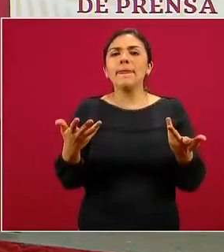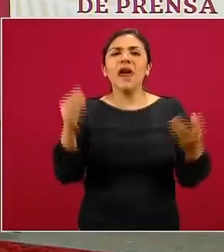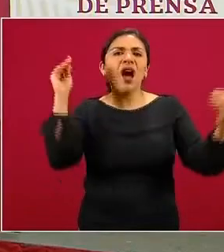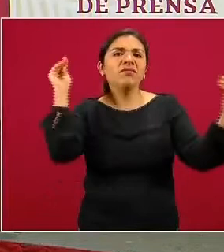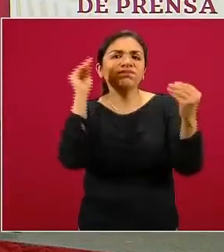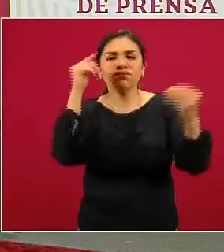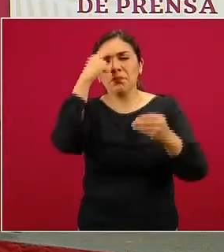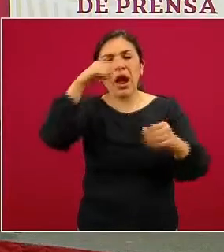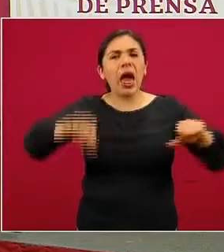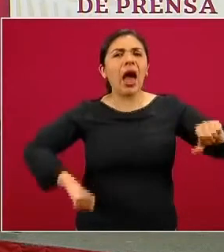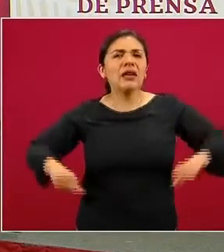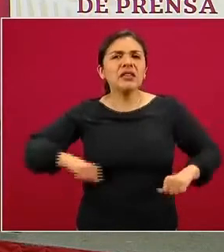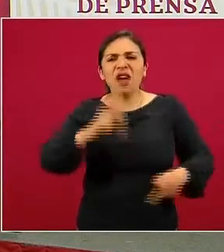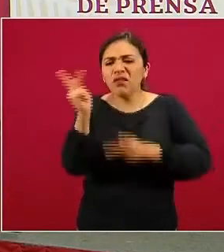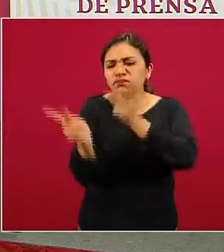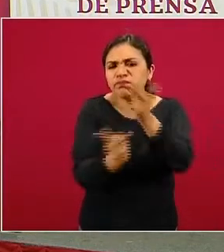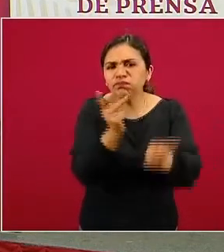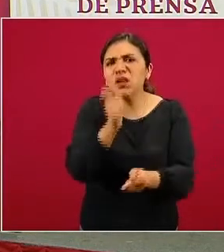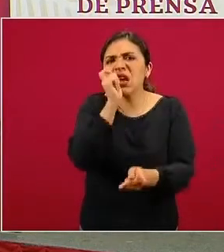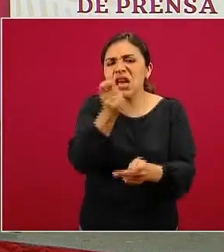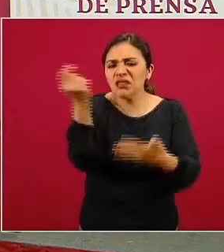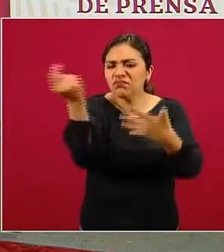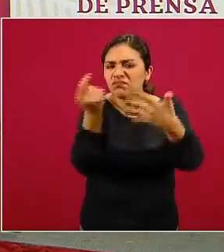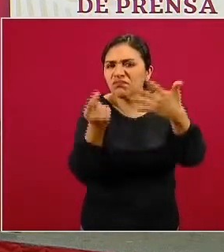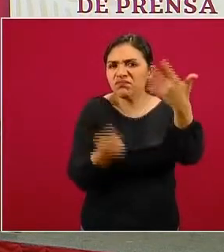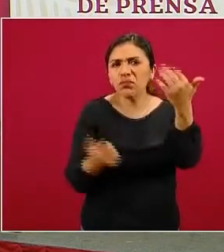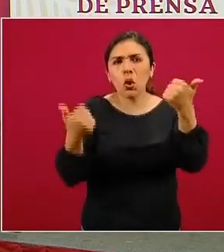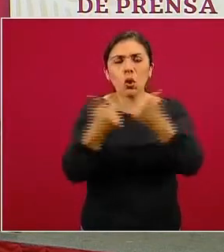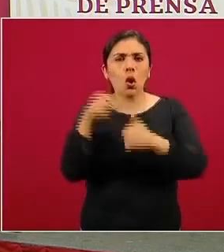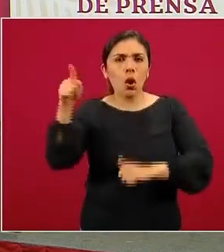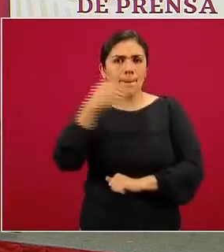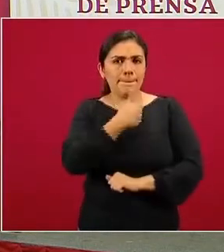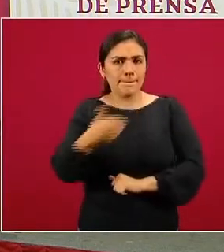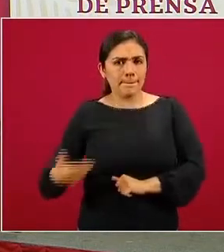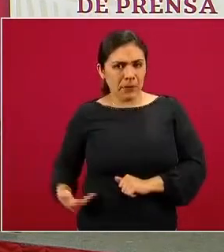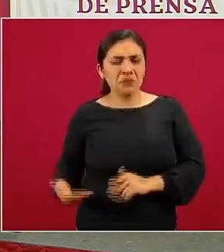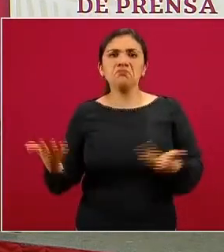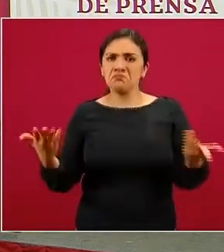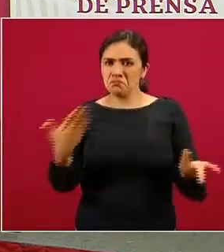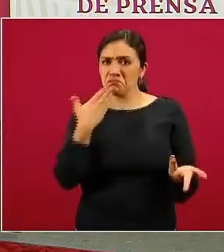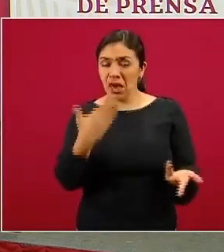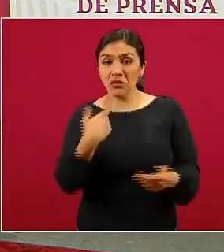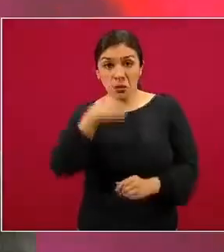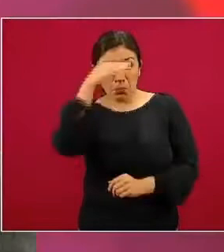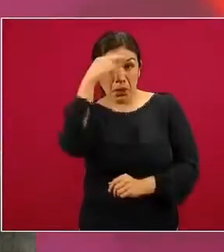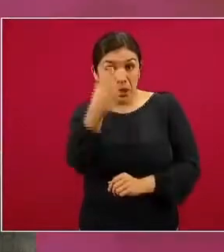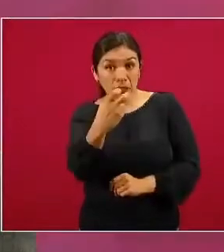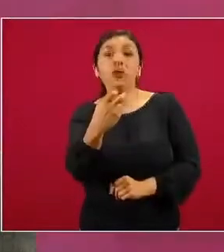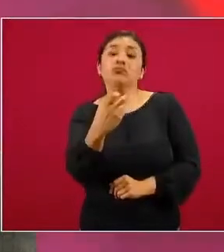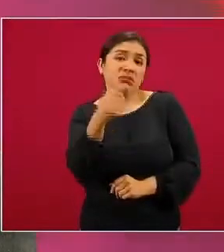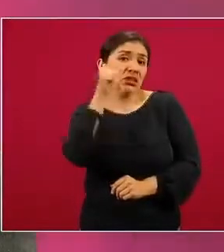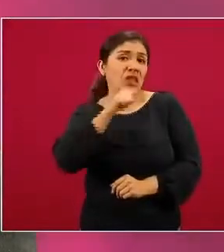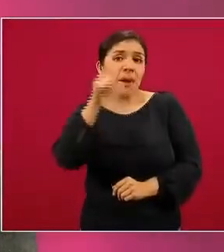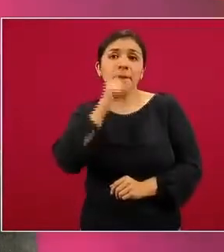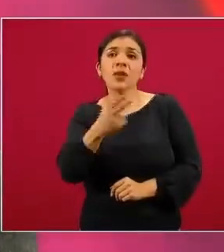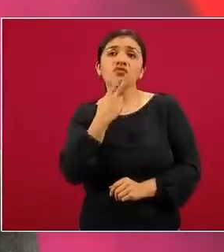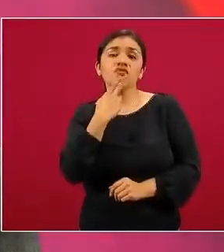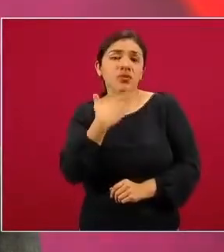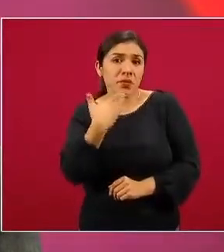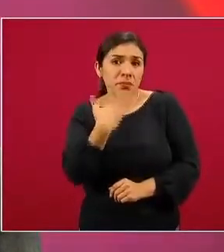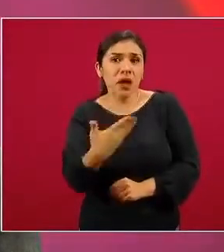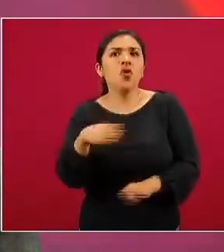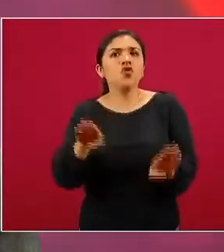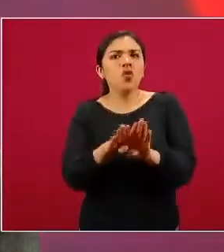escrutinio de las actividades del poder ejecutivo. Y considero que eso siempre enriquece, en la medida en que hay